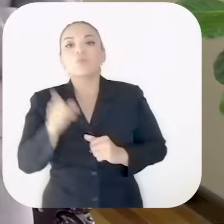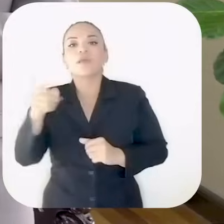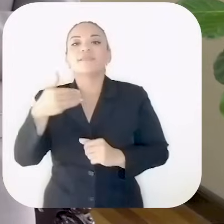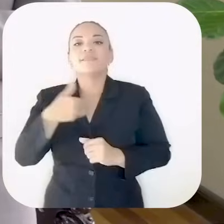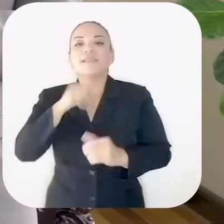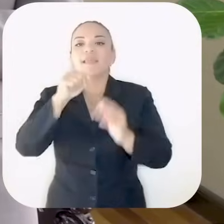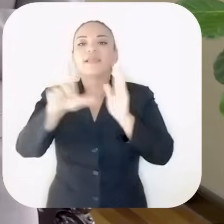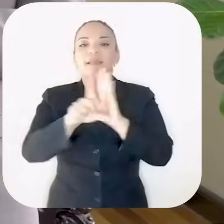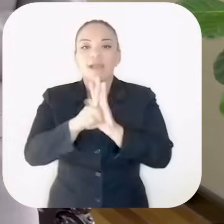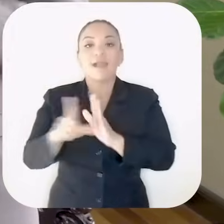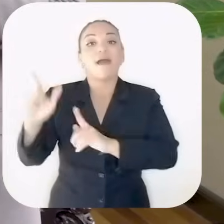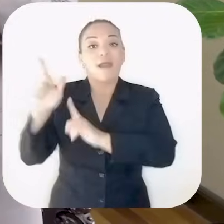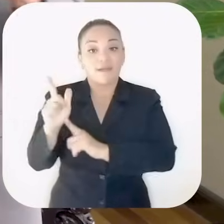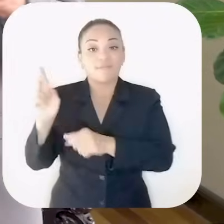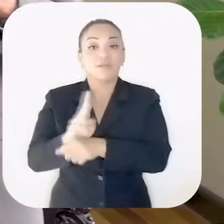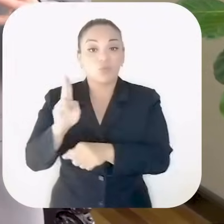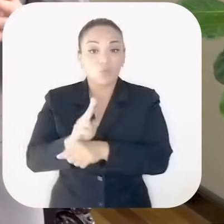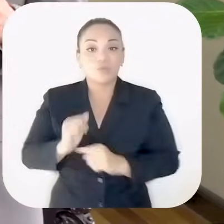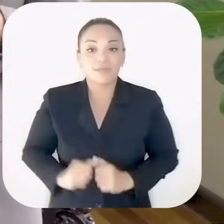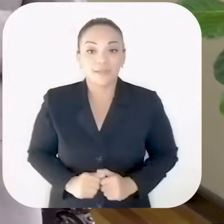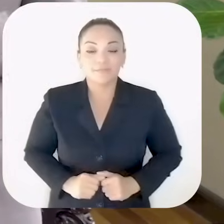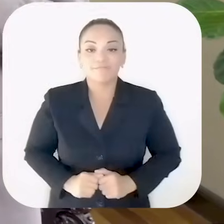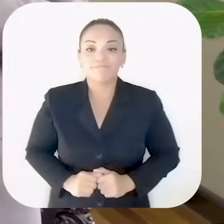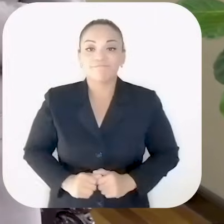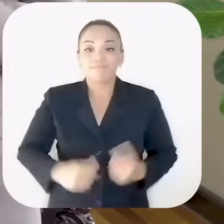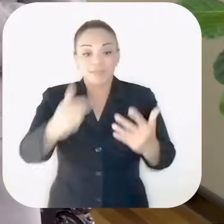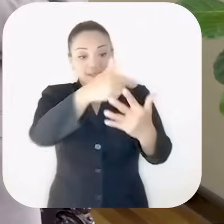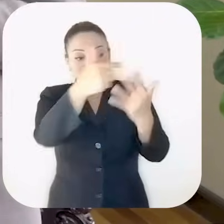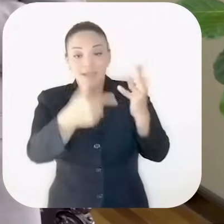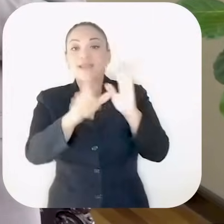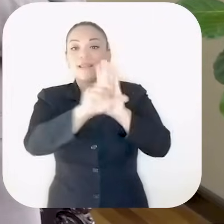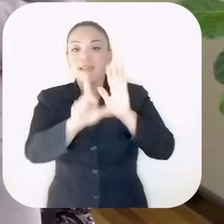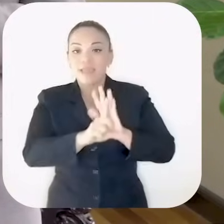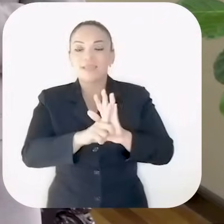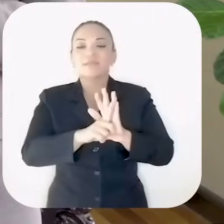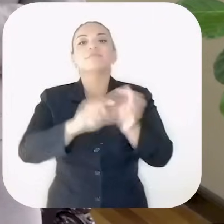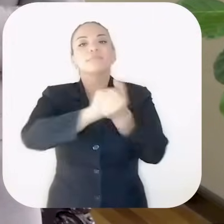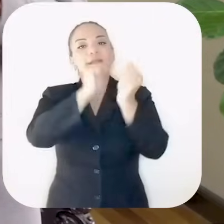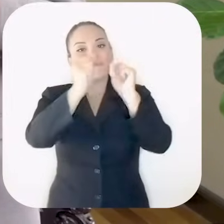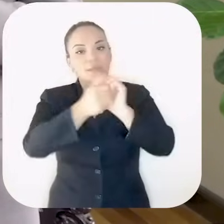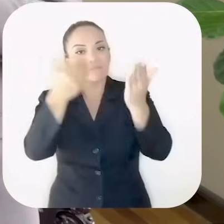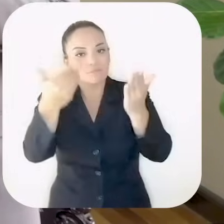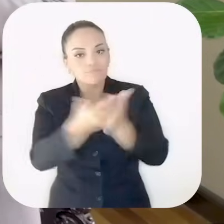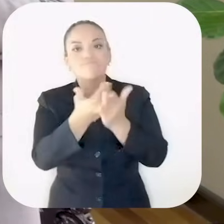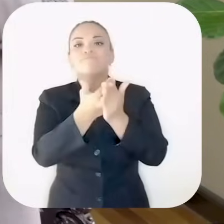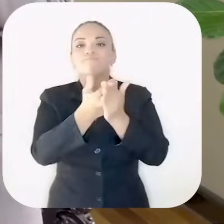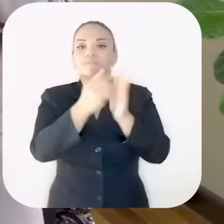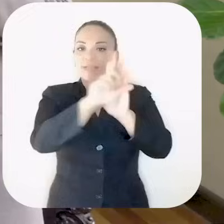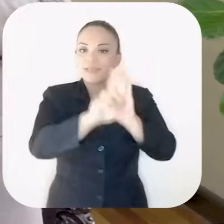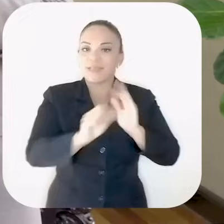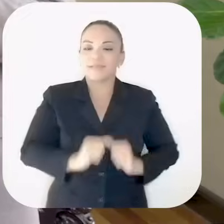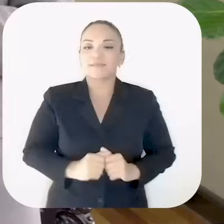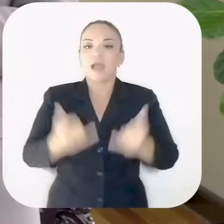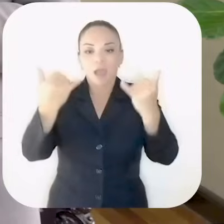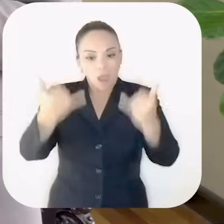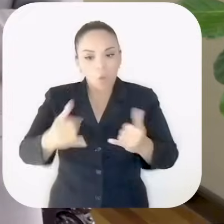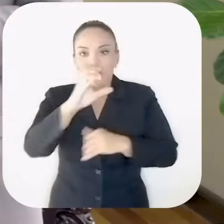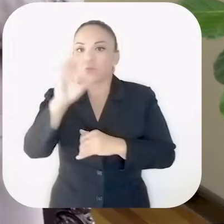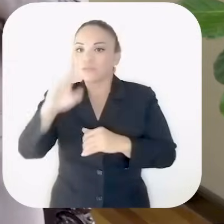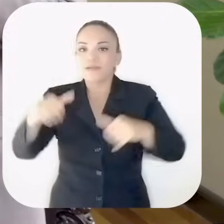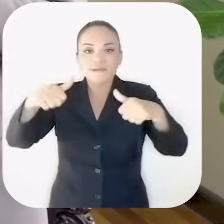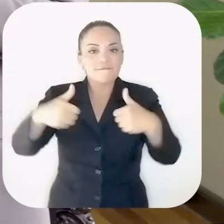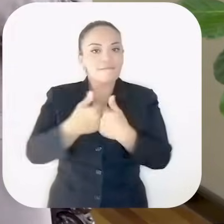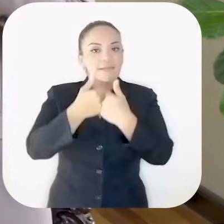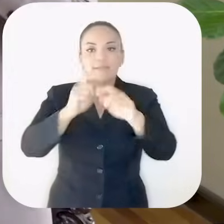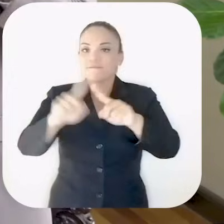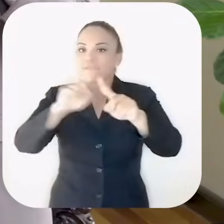de armas. Todas estas leyes modernizan el marco jurídico a los retos que enfrentamos hoy,